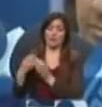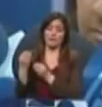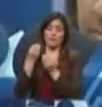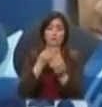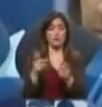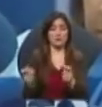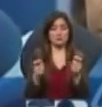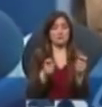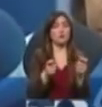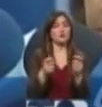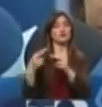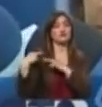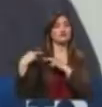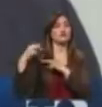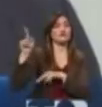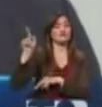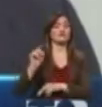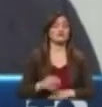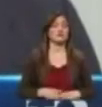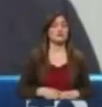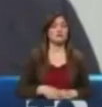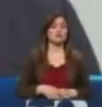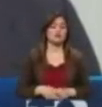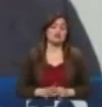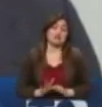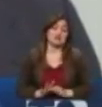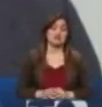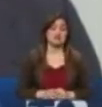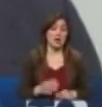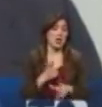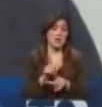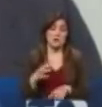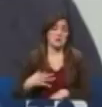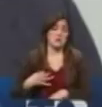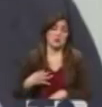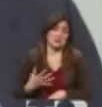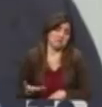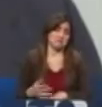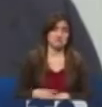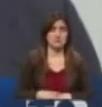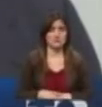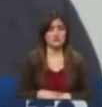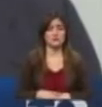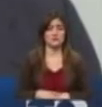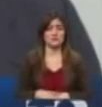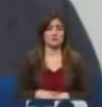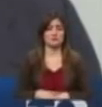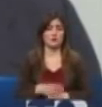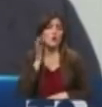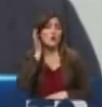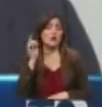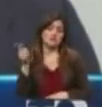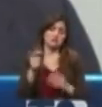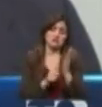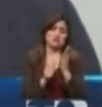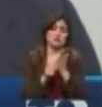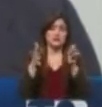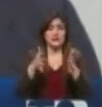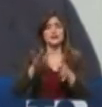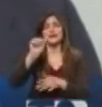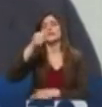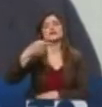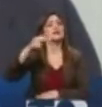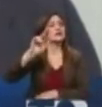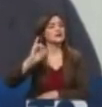Contraloría que señala responsables. Fue libre y voluntario. Aduciendo también de que la señora ministra Guiñaga es quien